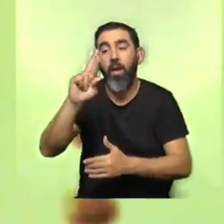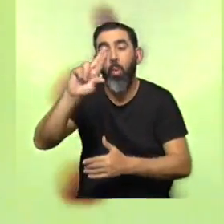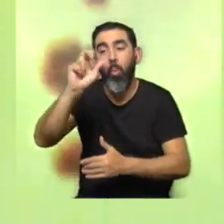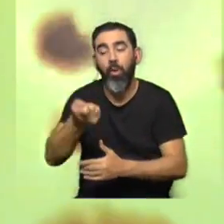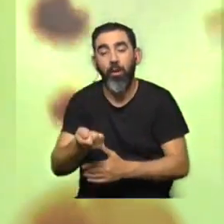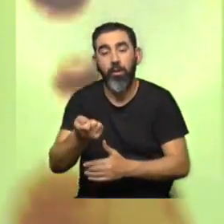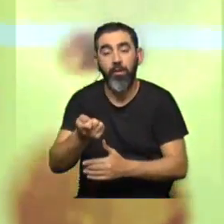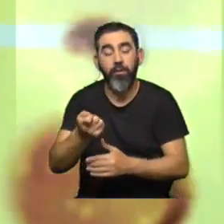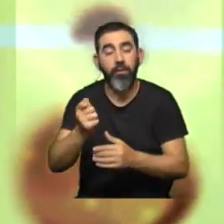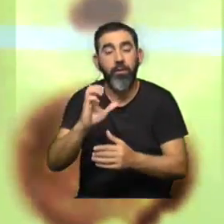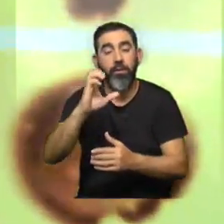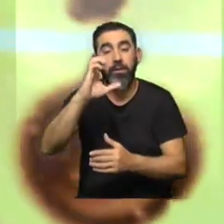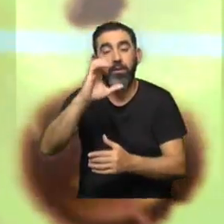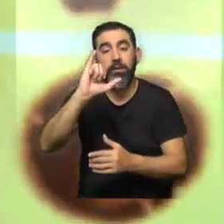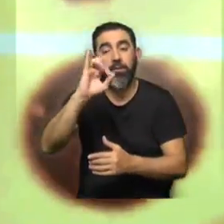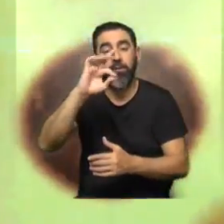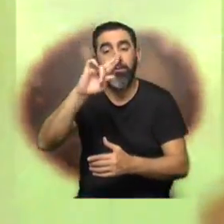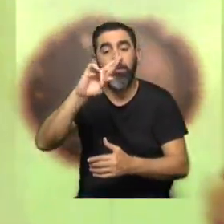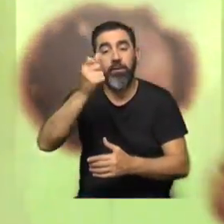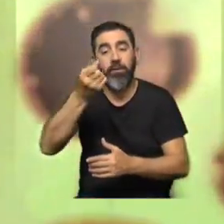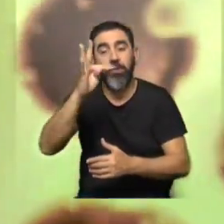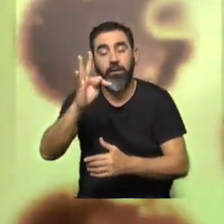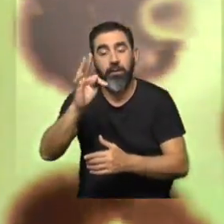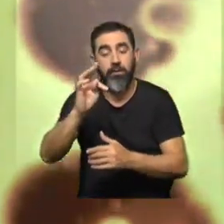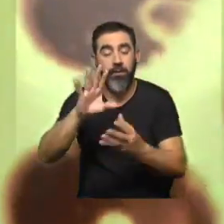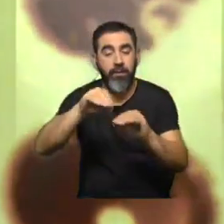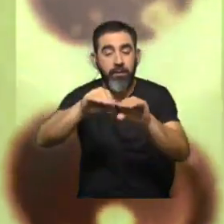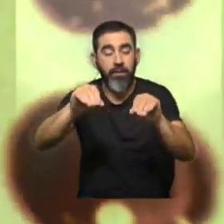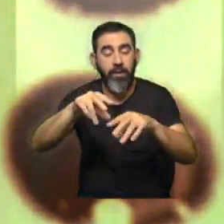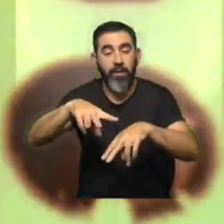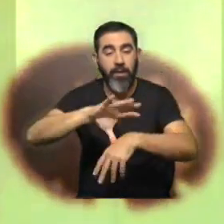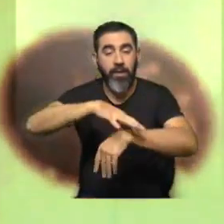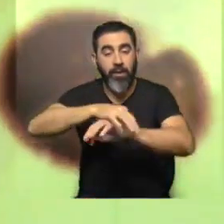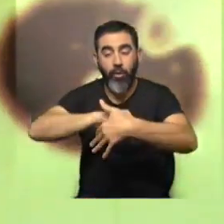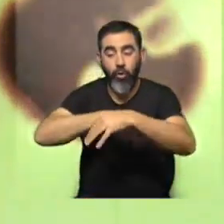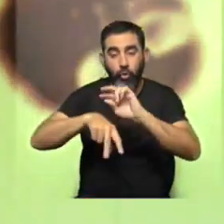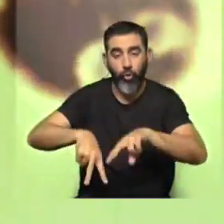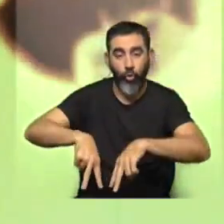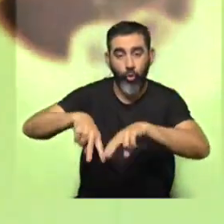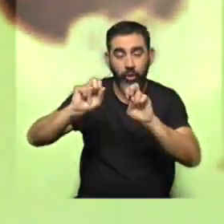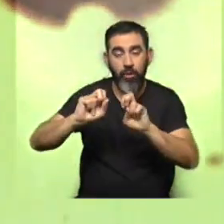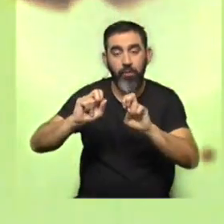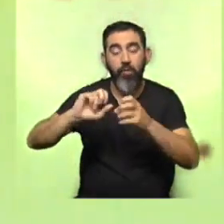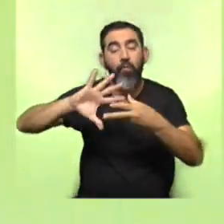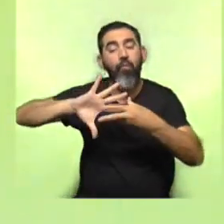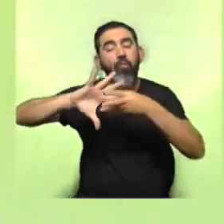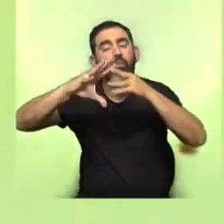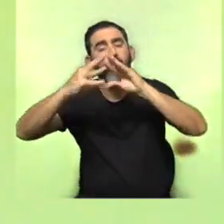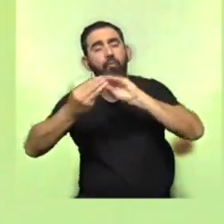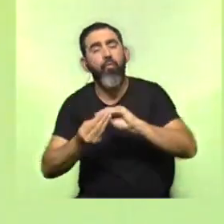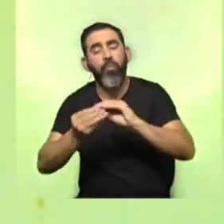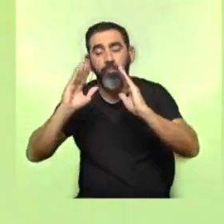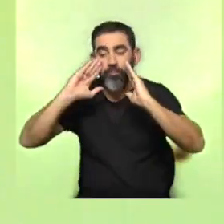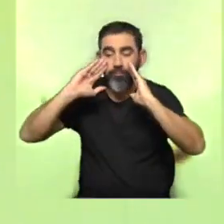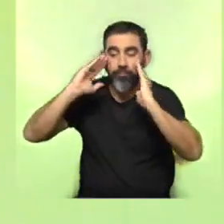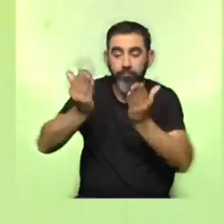al CIRAT, el Centro de Investigación Regional Arqueológica y Territorial, y ella nos contó más sobre esta manera de